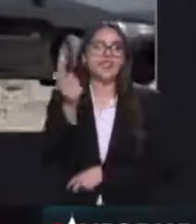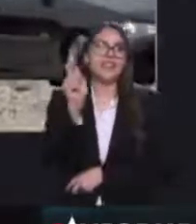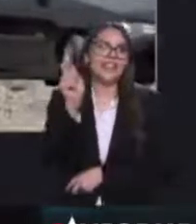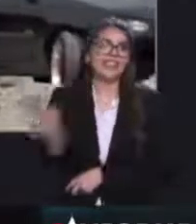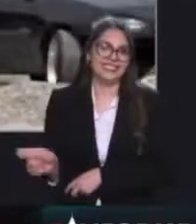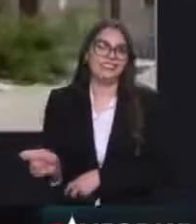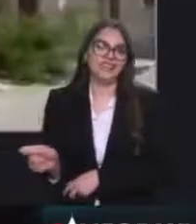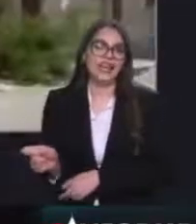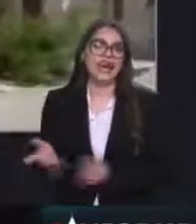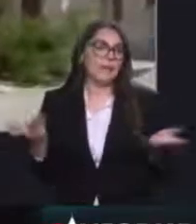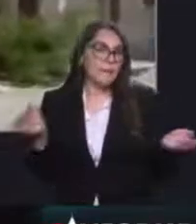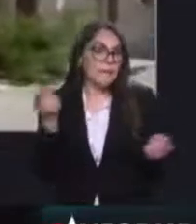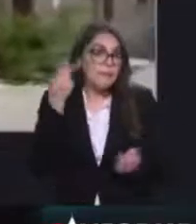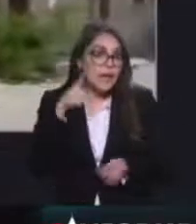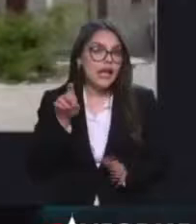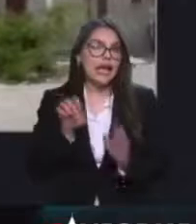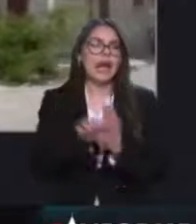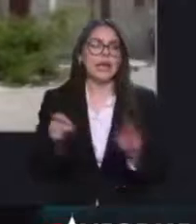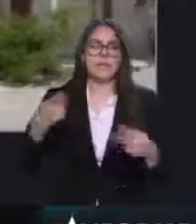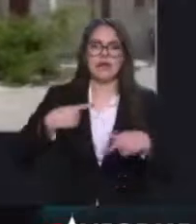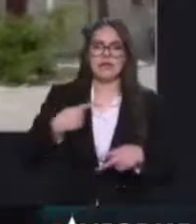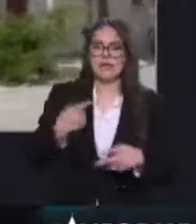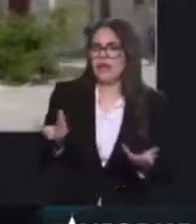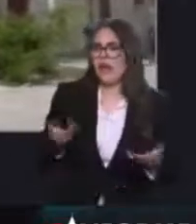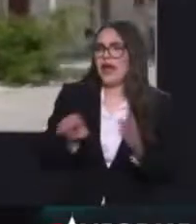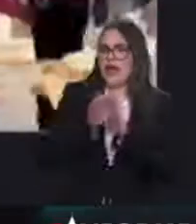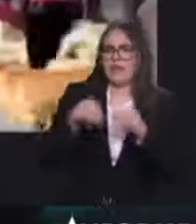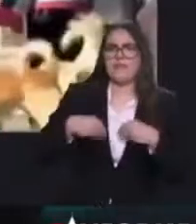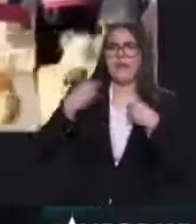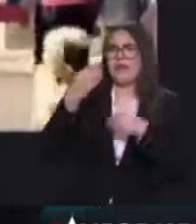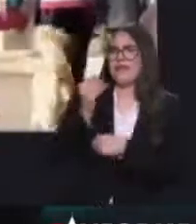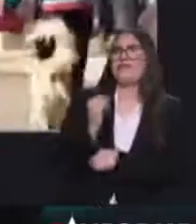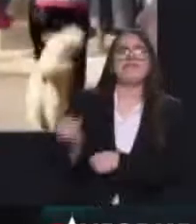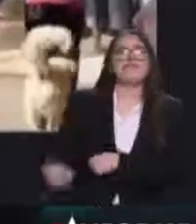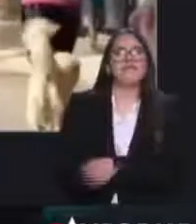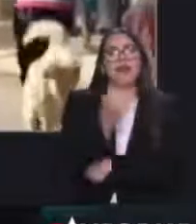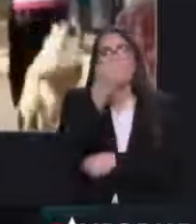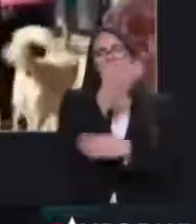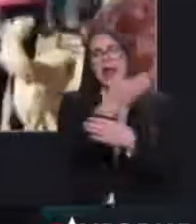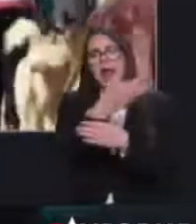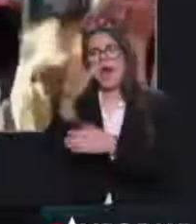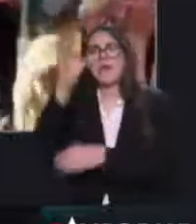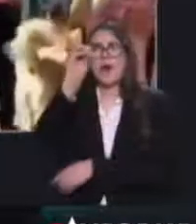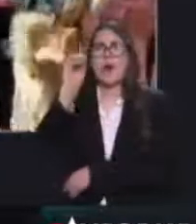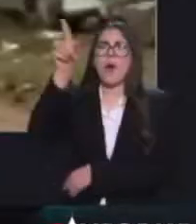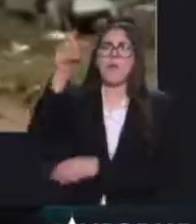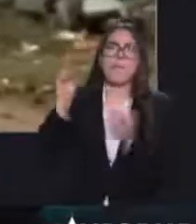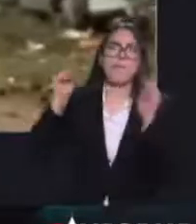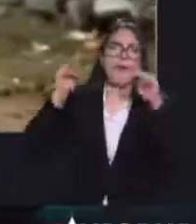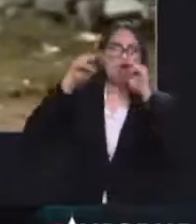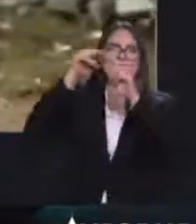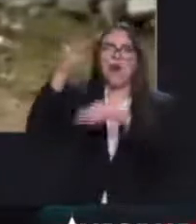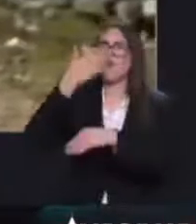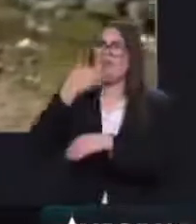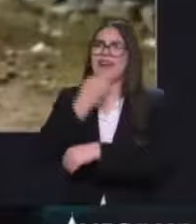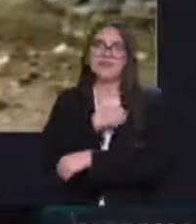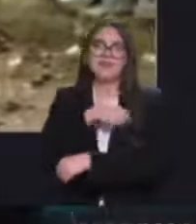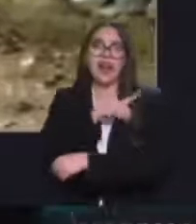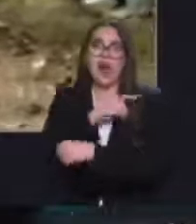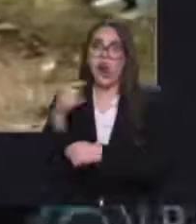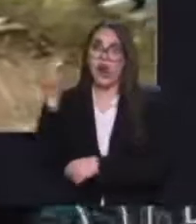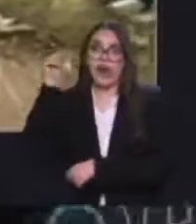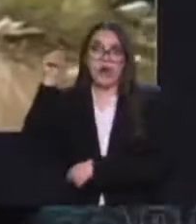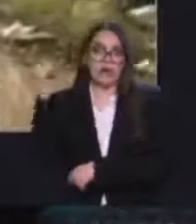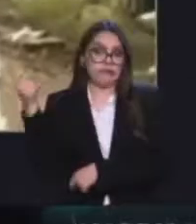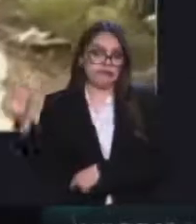Pero eso no significa, digo, ponte en el lugar de una persona que a lo mejor viva en la Sierra Mixteca, donde los servicios de salud están alejados, no están a horas